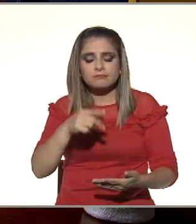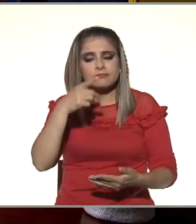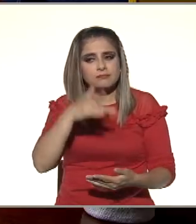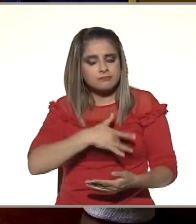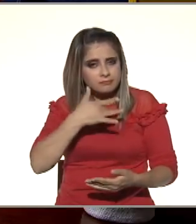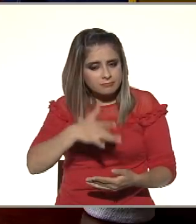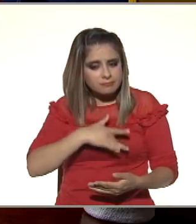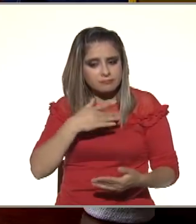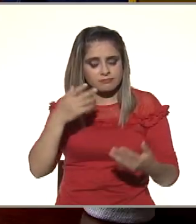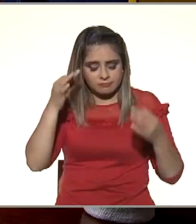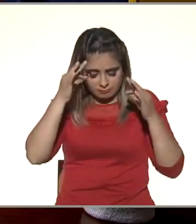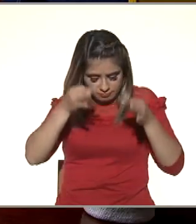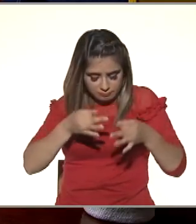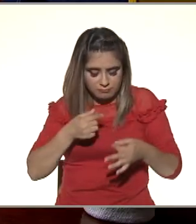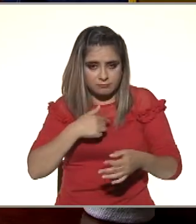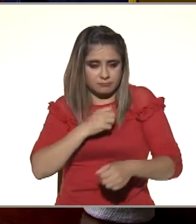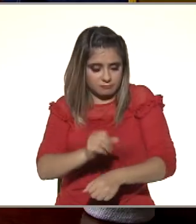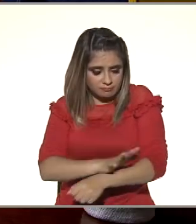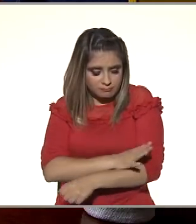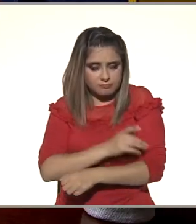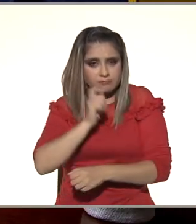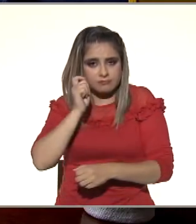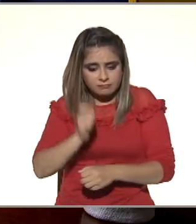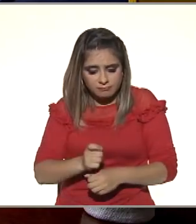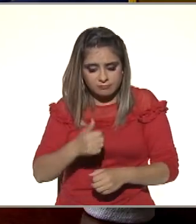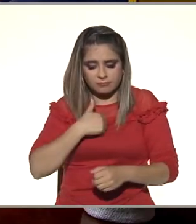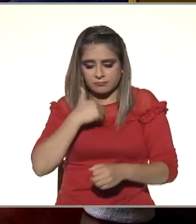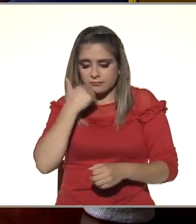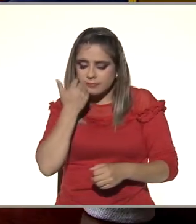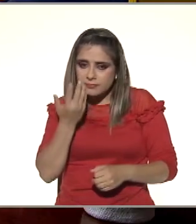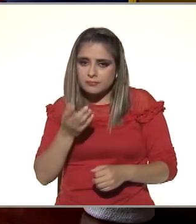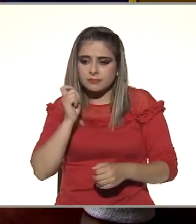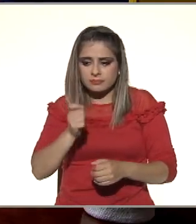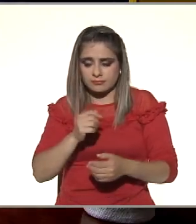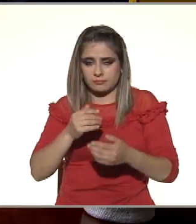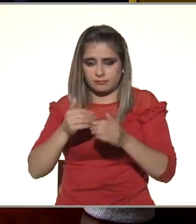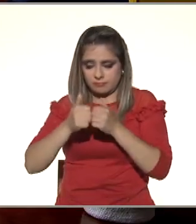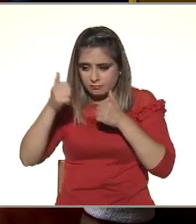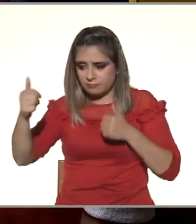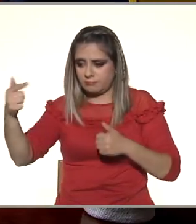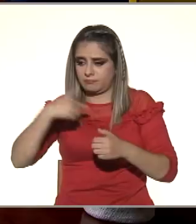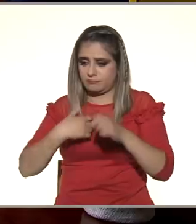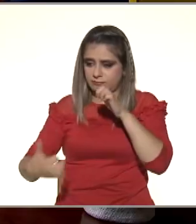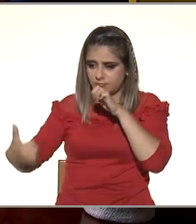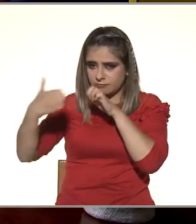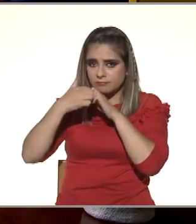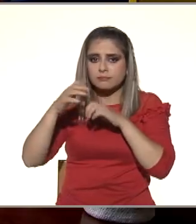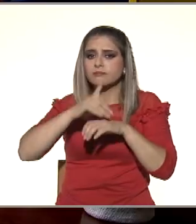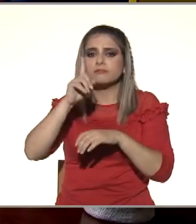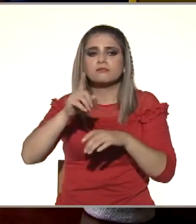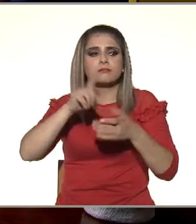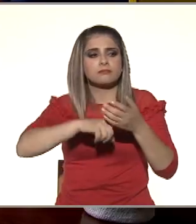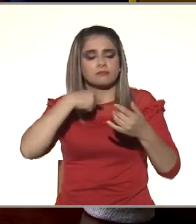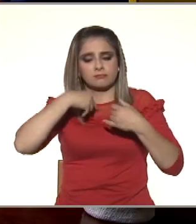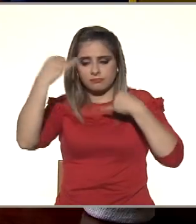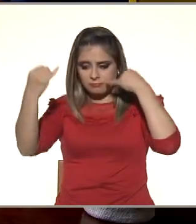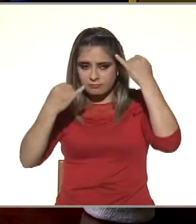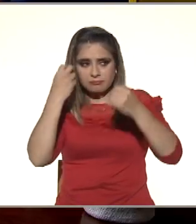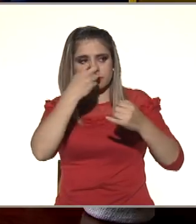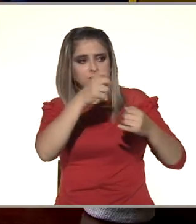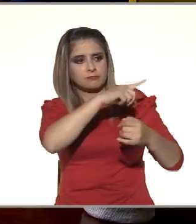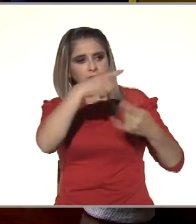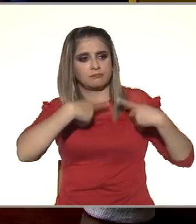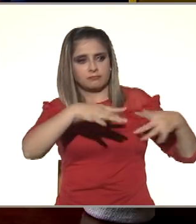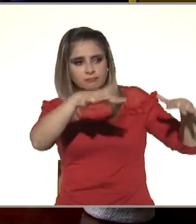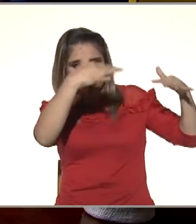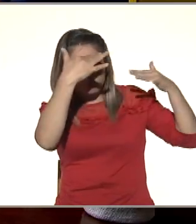también se necesitan estas emociones. Vivimos nuestros estereotipos. Los estereotipos. Y entonces seguimos, y entonces lo que heredamos, más que heredamos la